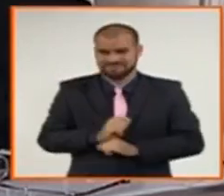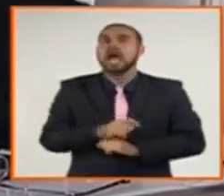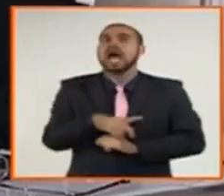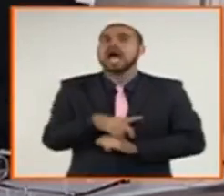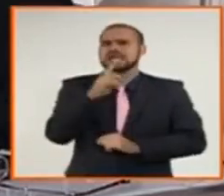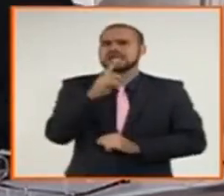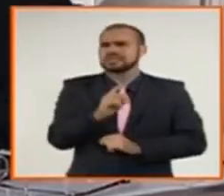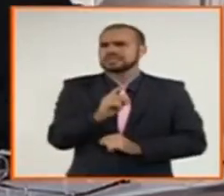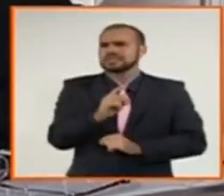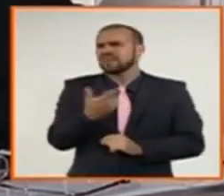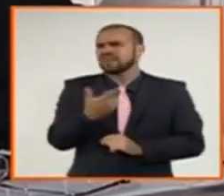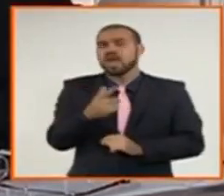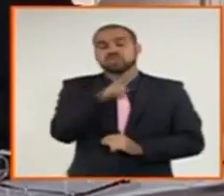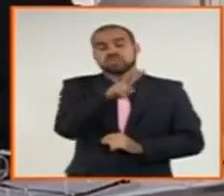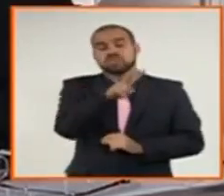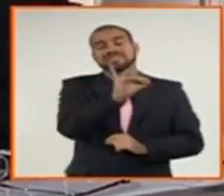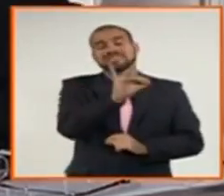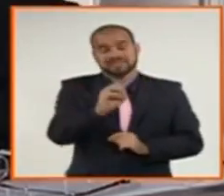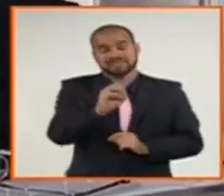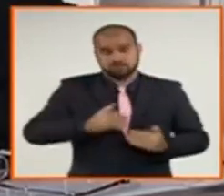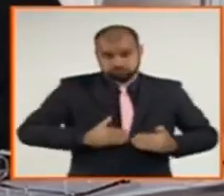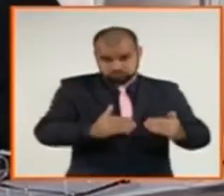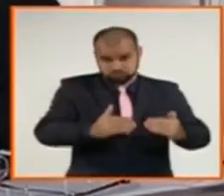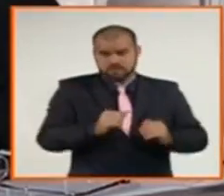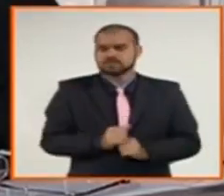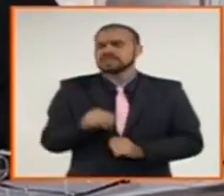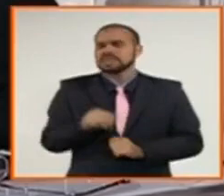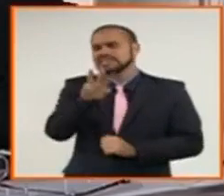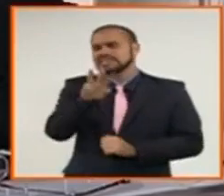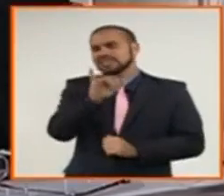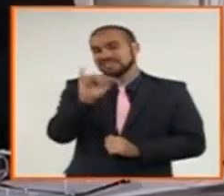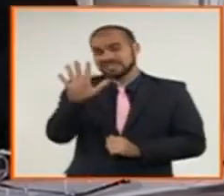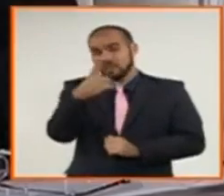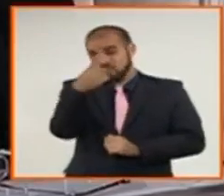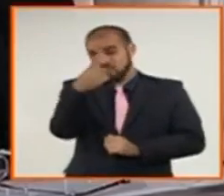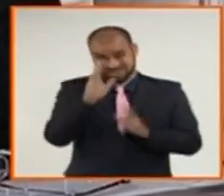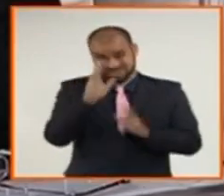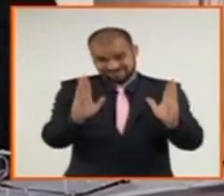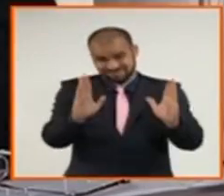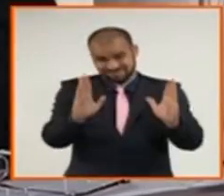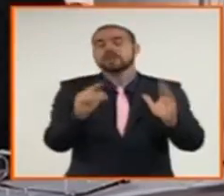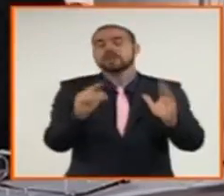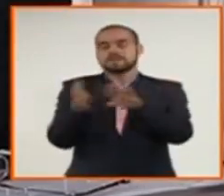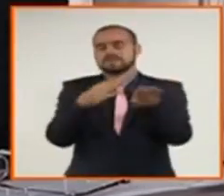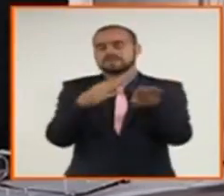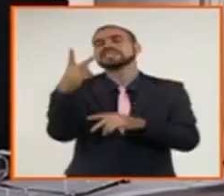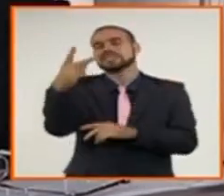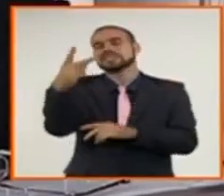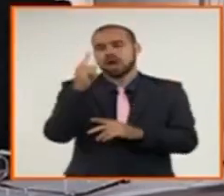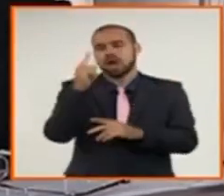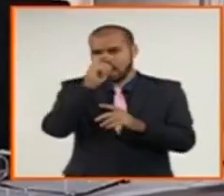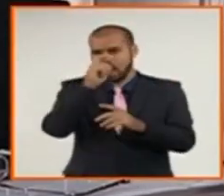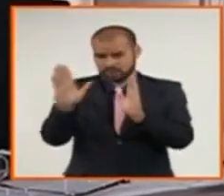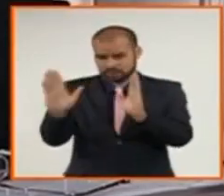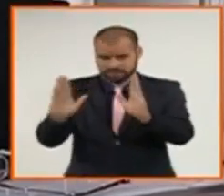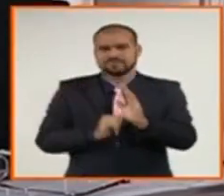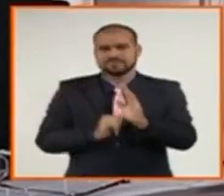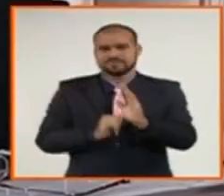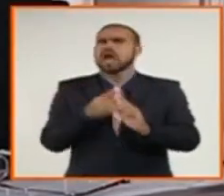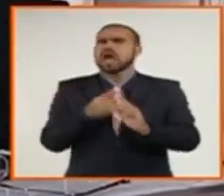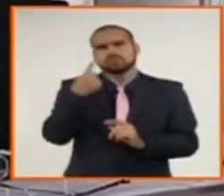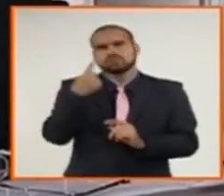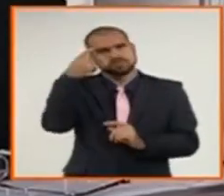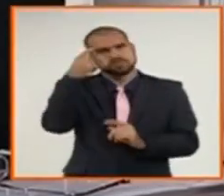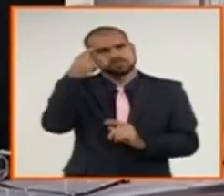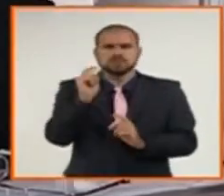270 de embarazo, 365 primer año y 365 del segundo año. Y en esa edad nosotros nos sentimos,